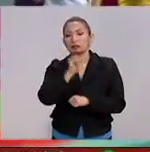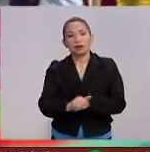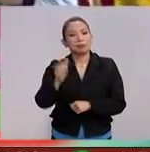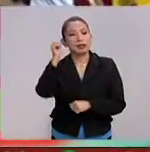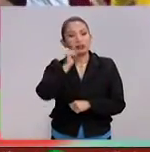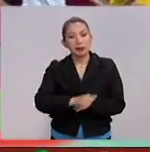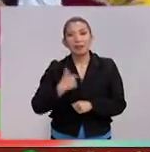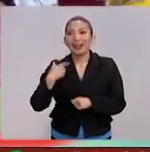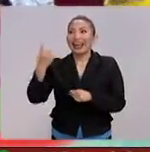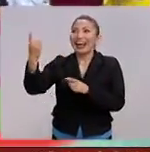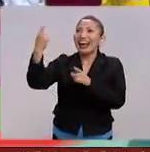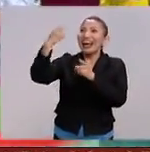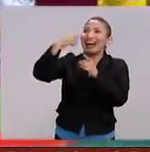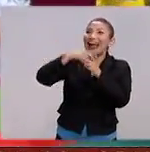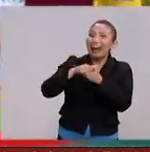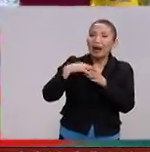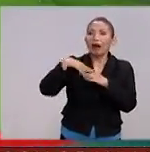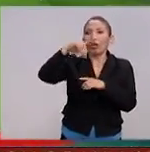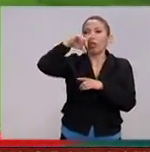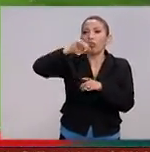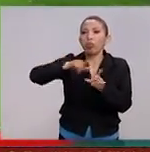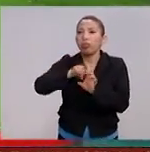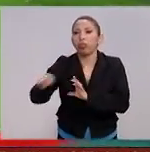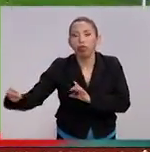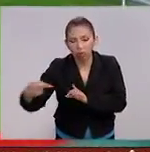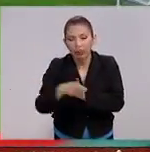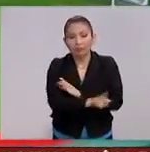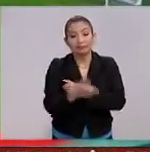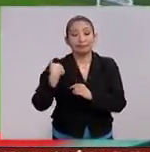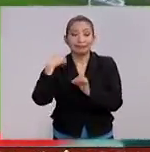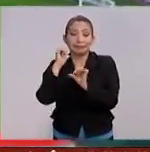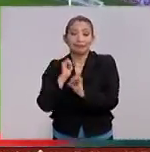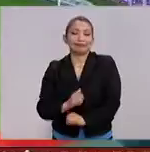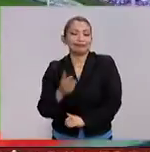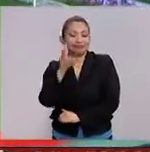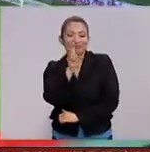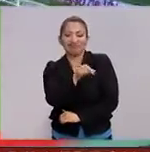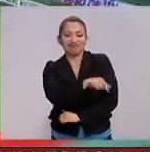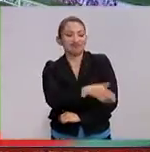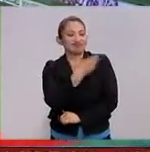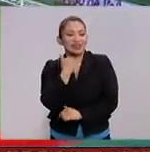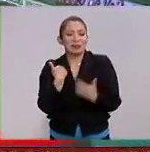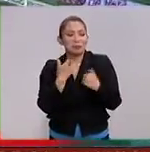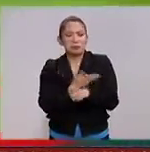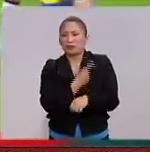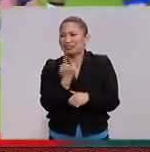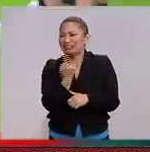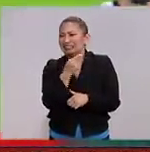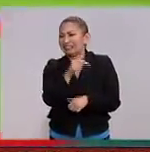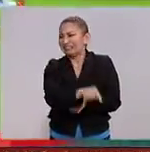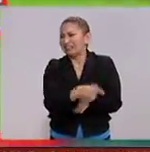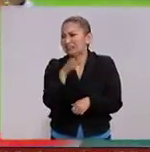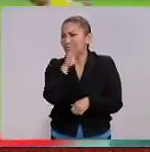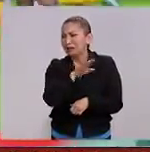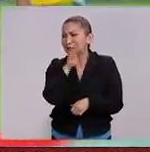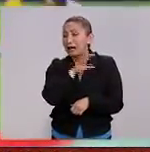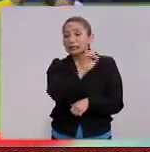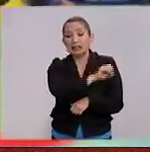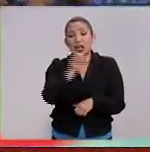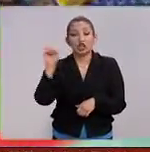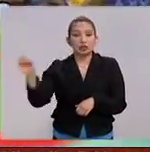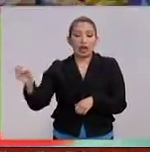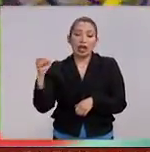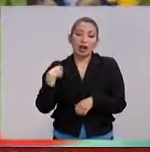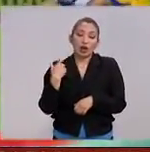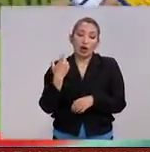que las tiene enfrente de la portería siempre las fallas es un titular indiscutible no se entiende porque el partido termina 0 por 0